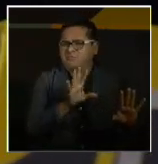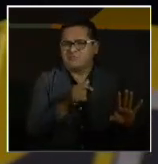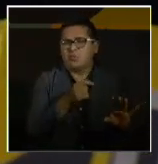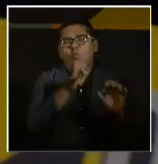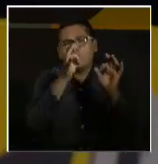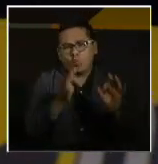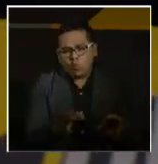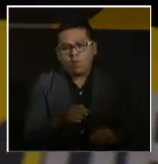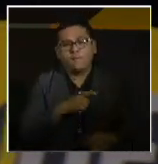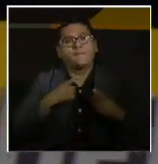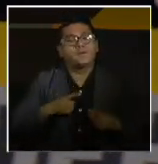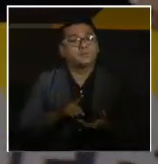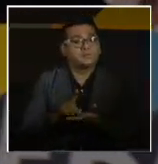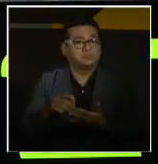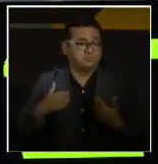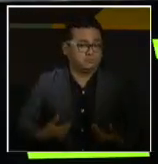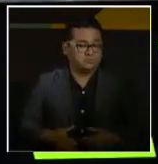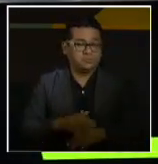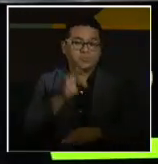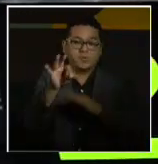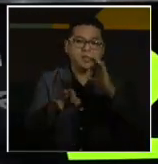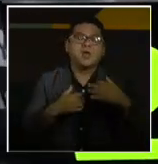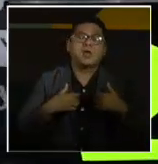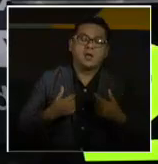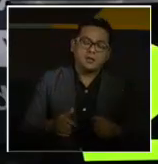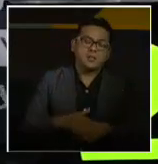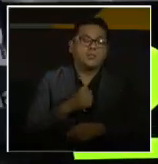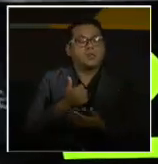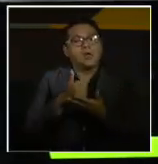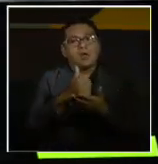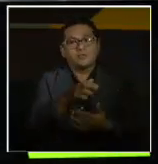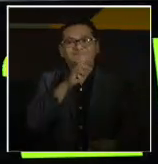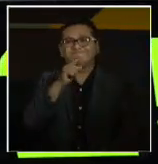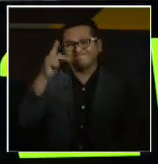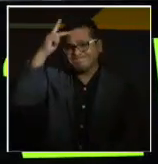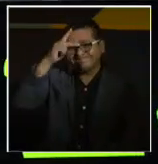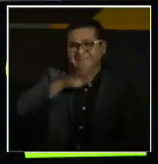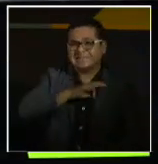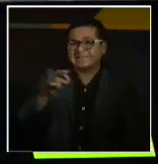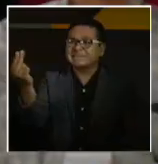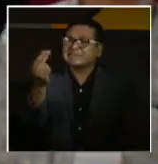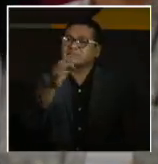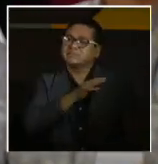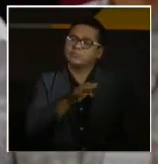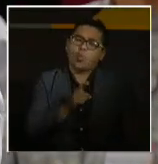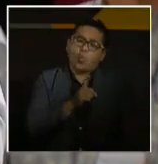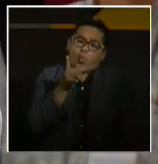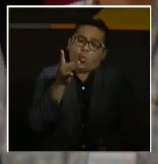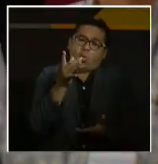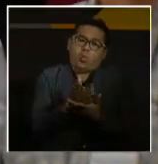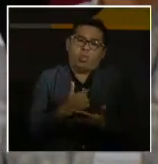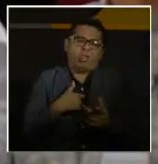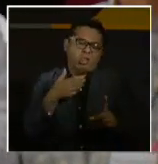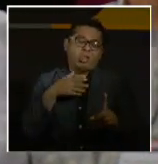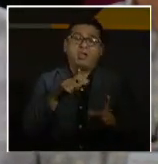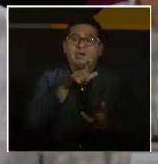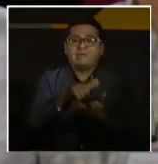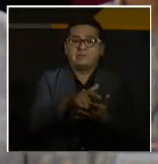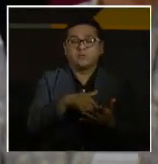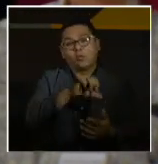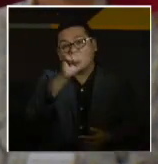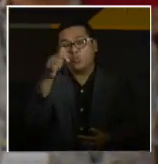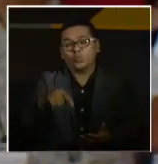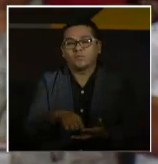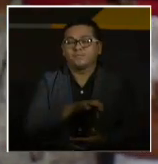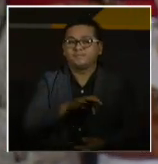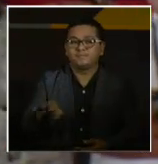garantizar que se les va a tratar bien, que se les va a entender, que se les va a dar la ayuda psicológica que necesiten y no solamente la ayuda legal. Por otro